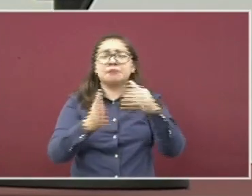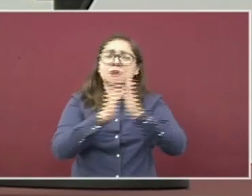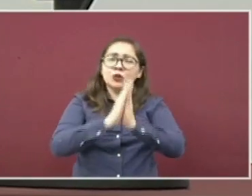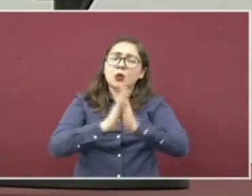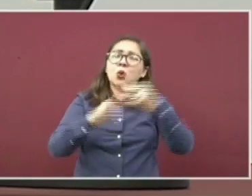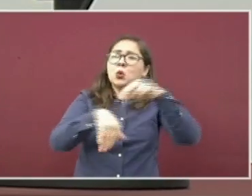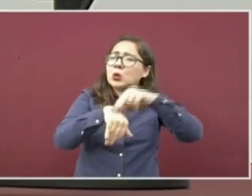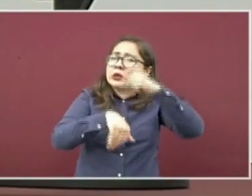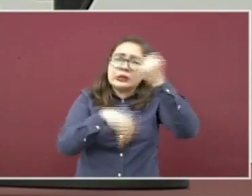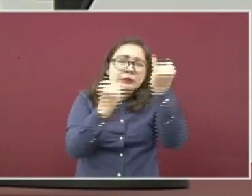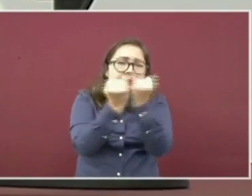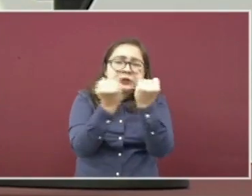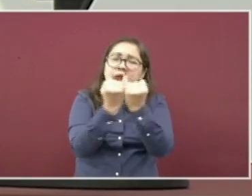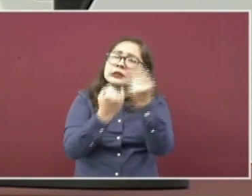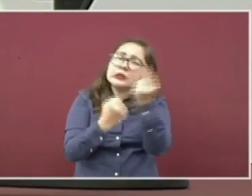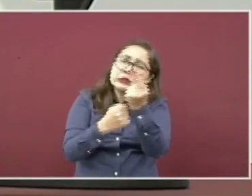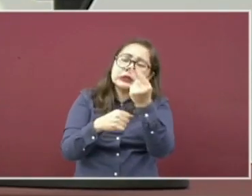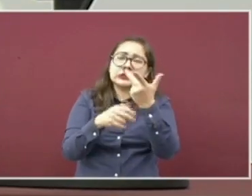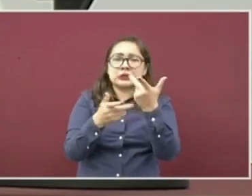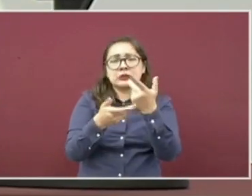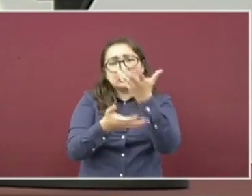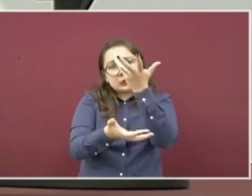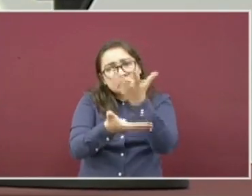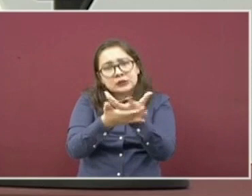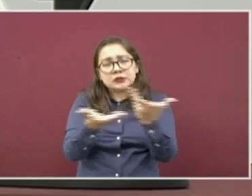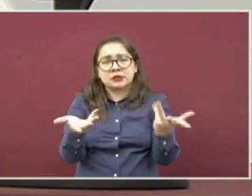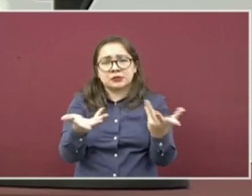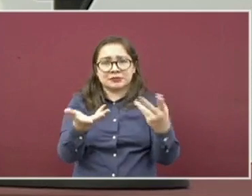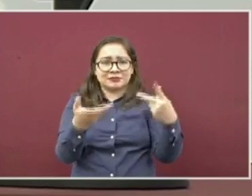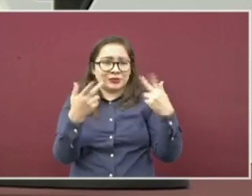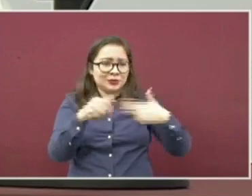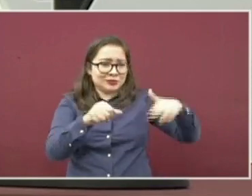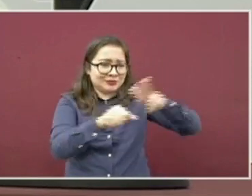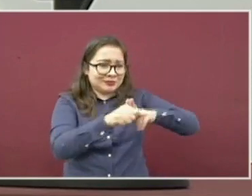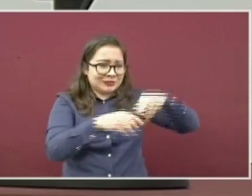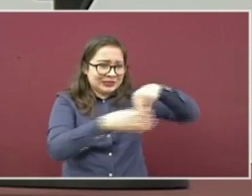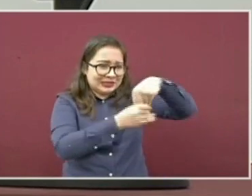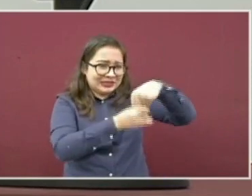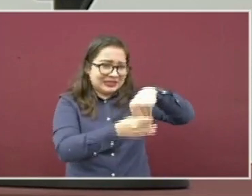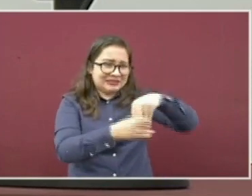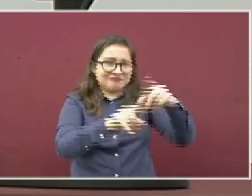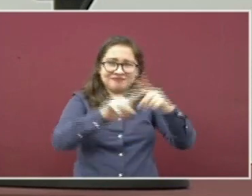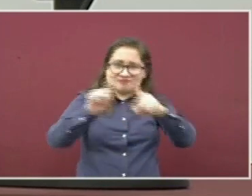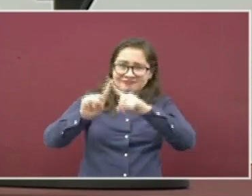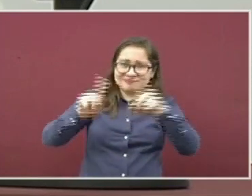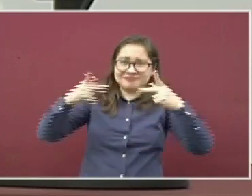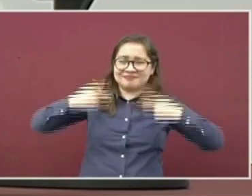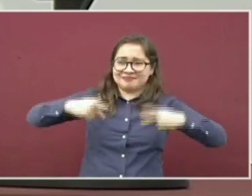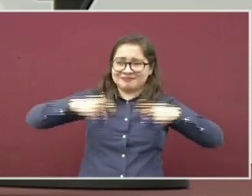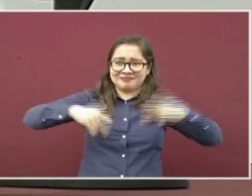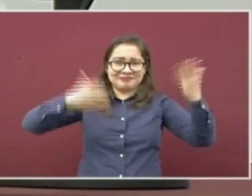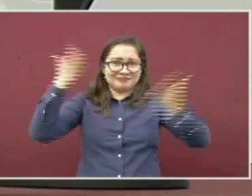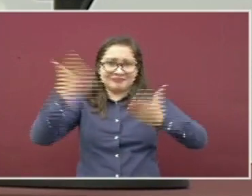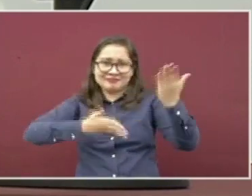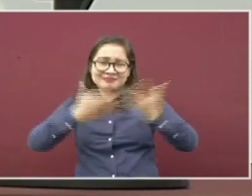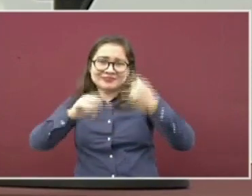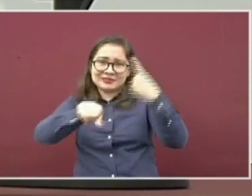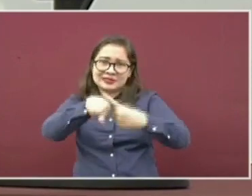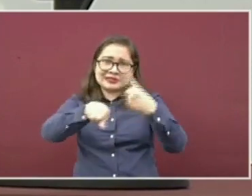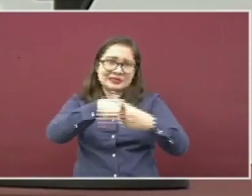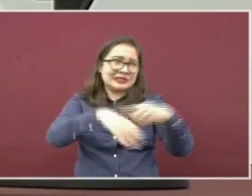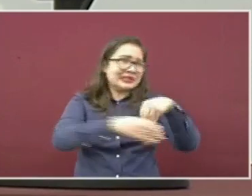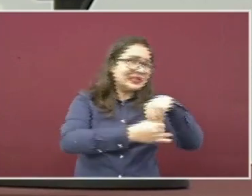saturadas y sigan atendiendo a pacientes con otro tipo de padecimientos o por urgencia, pero con